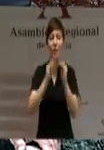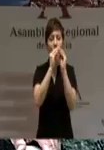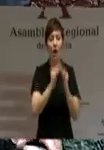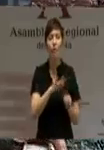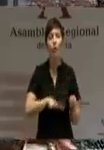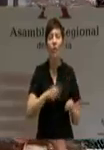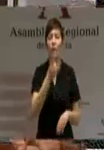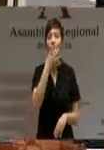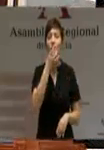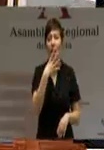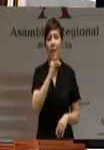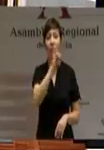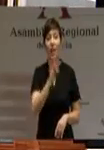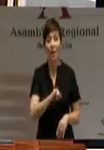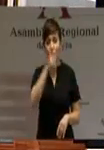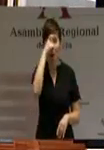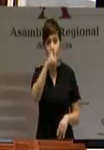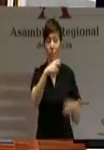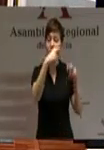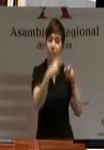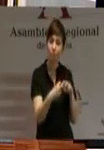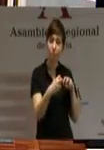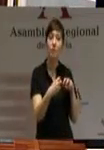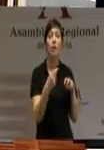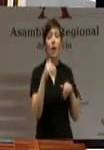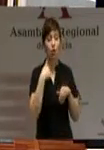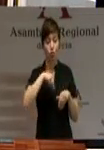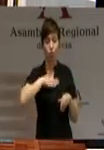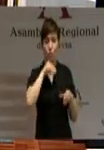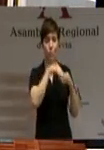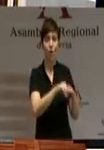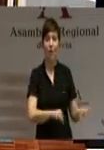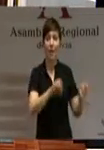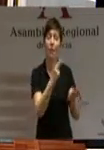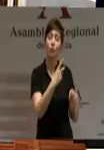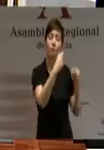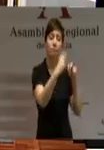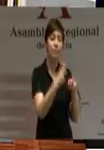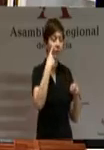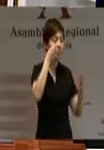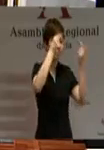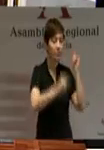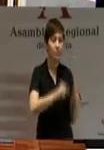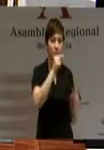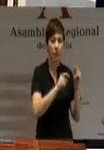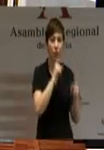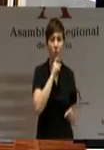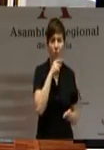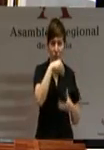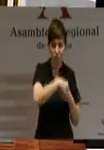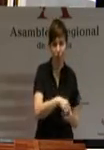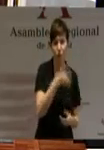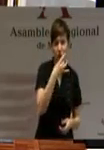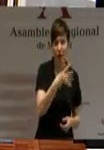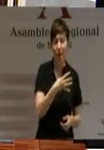Zarandona entre dos personas que ni siquiera han sido votadas para ello por el pueblo. Es obvio que usted, señor